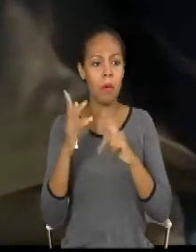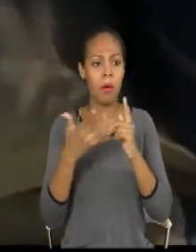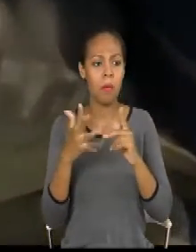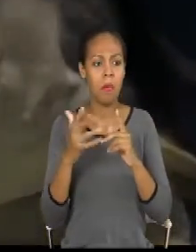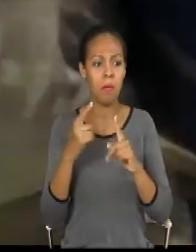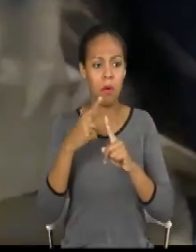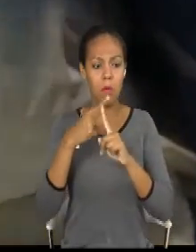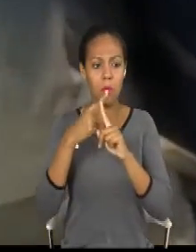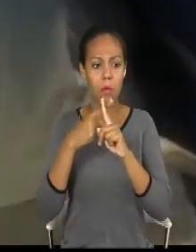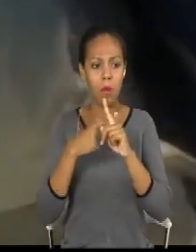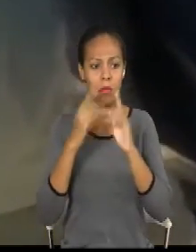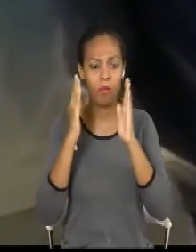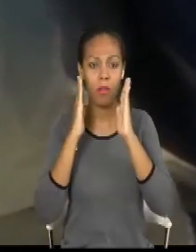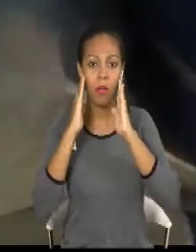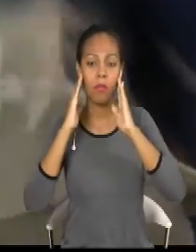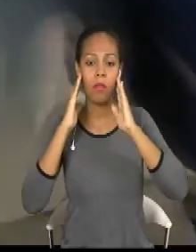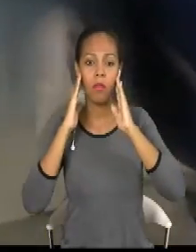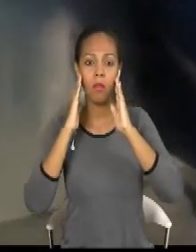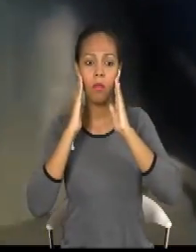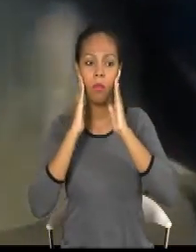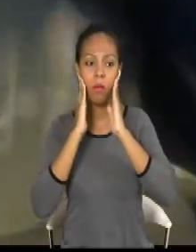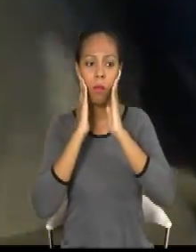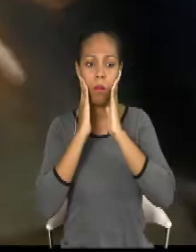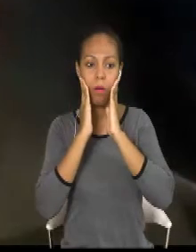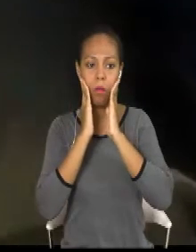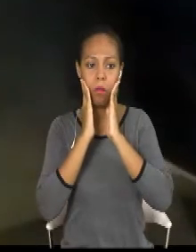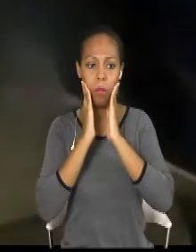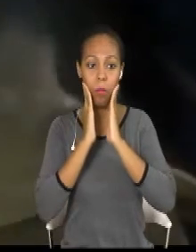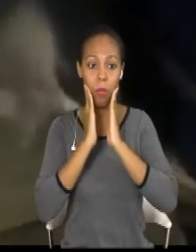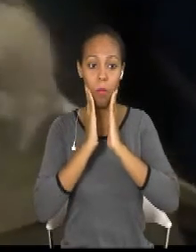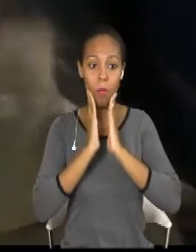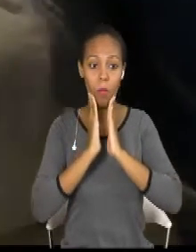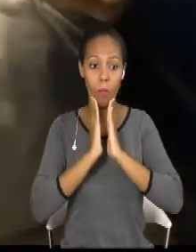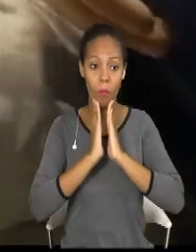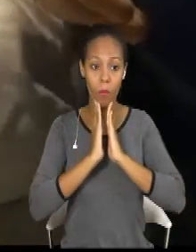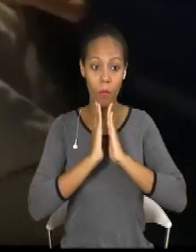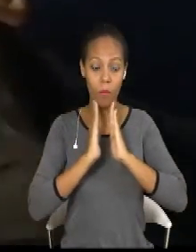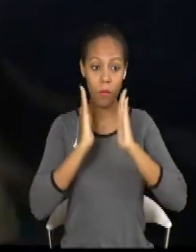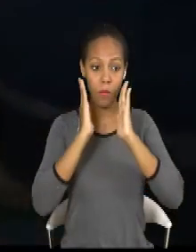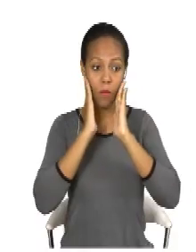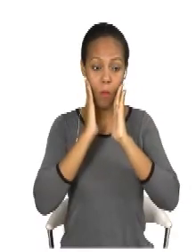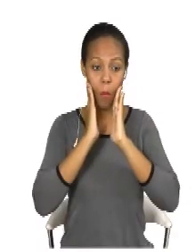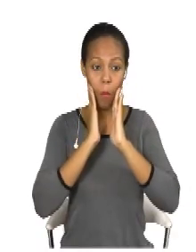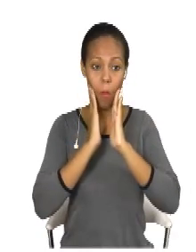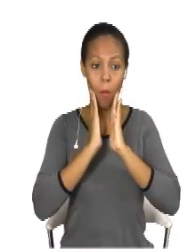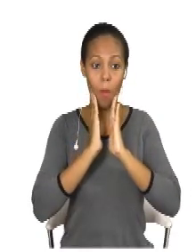cuando toda esta inflamación va a bajar y se va a notar un poco mejor el rostro perfilado.